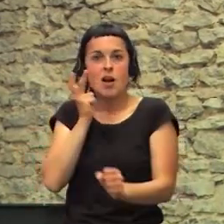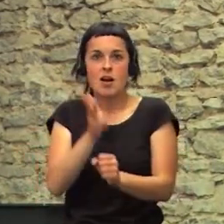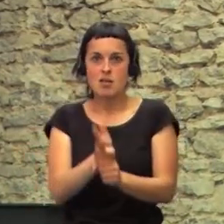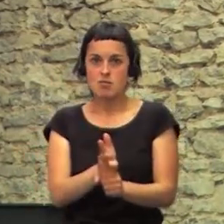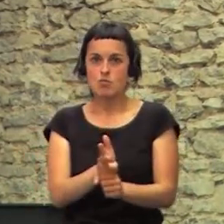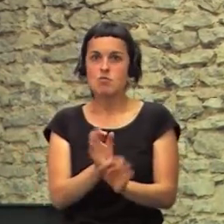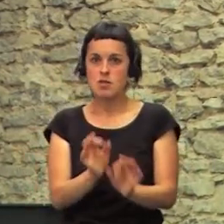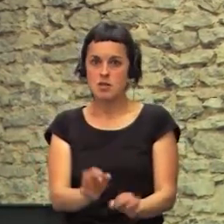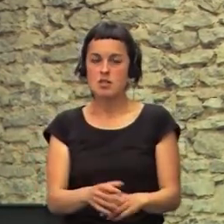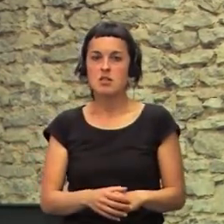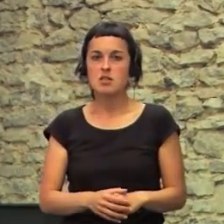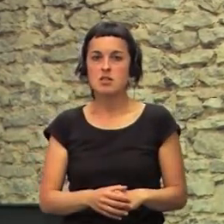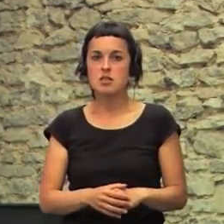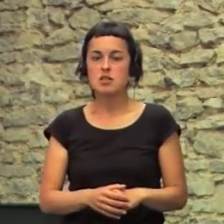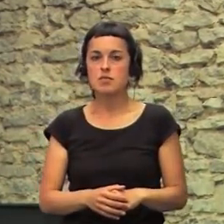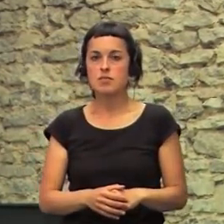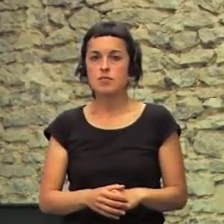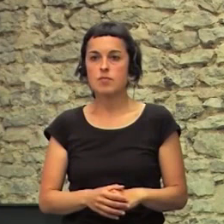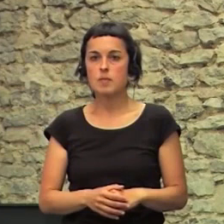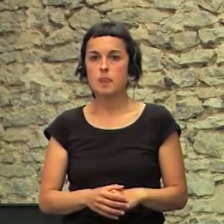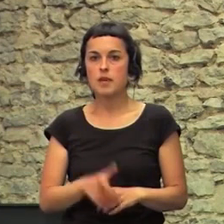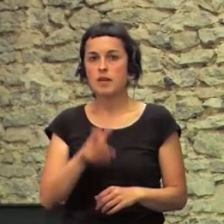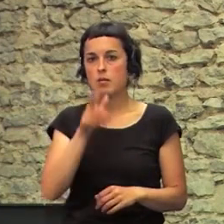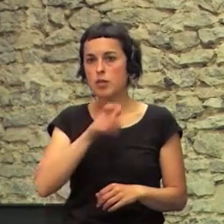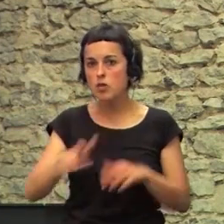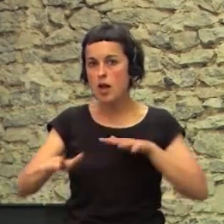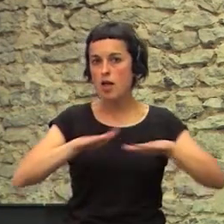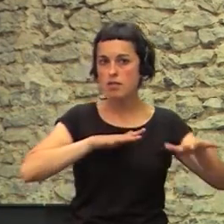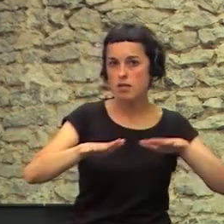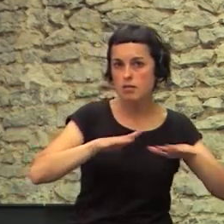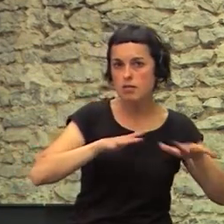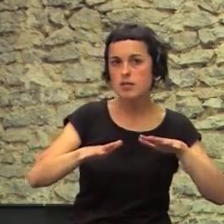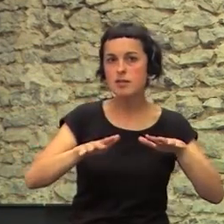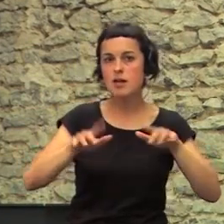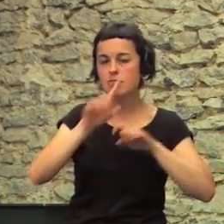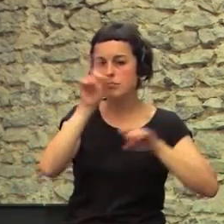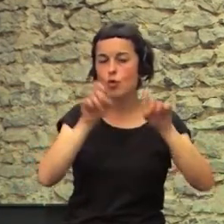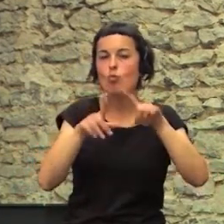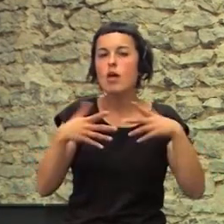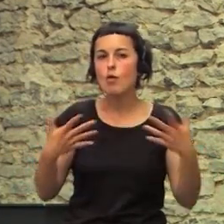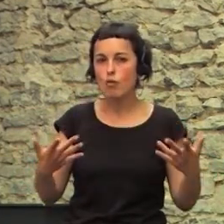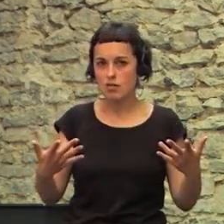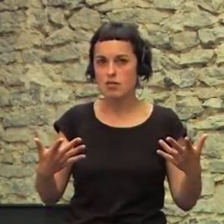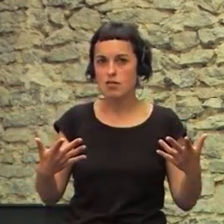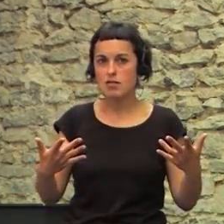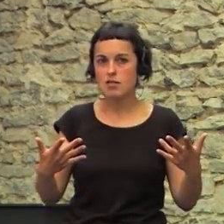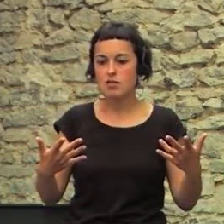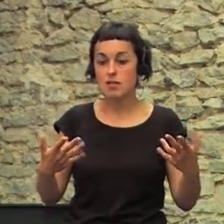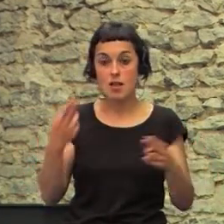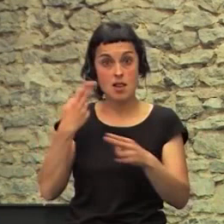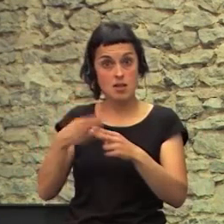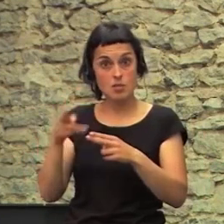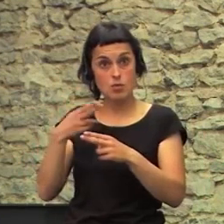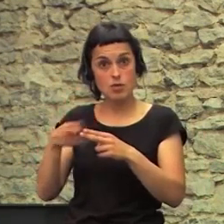preguntas que se hace, ¿no? Muchos activistas y muchas personas es si debemos incluir en estas